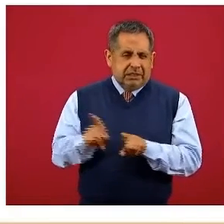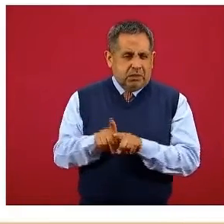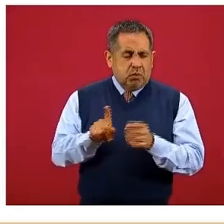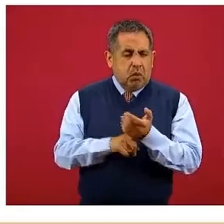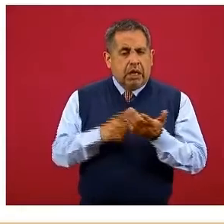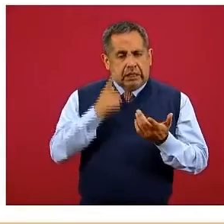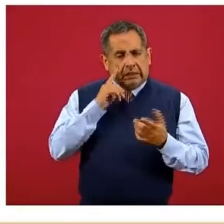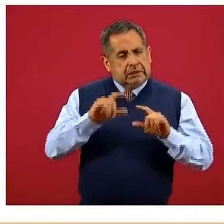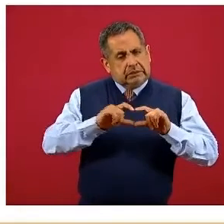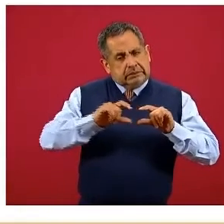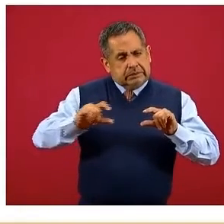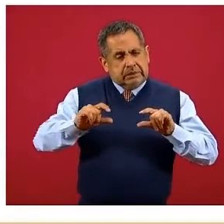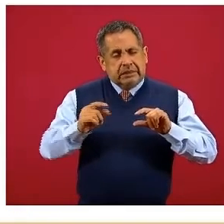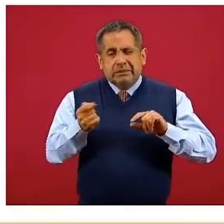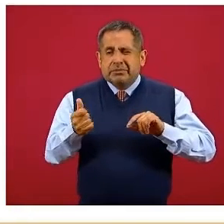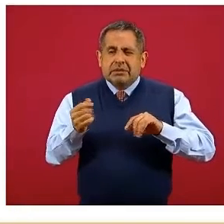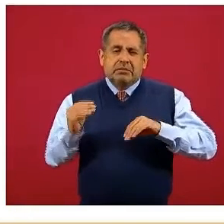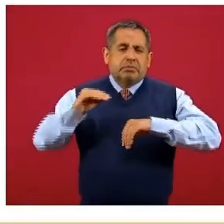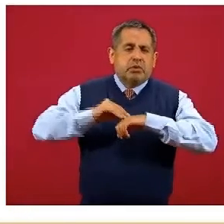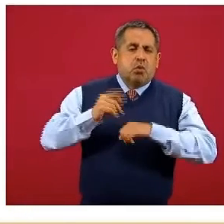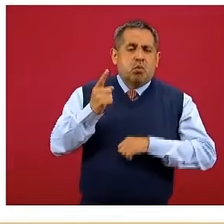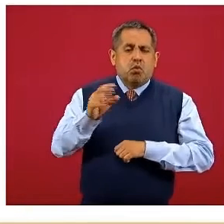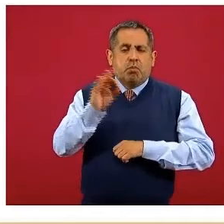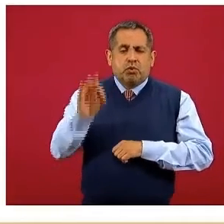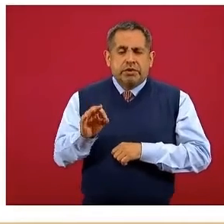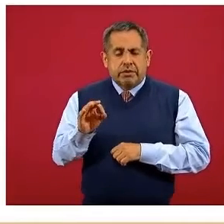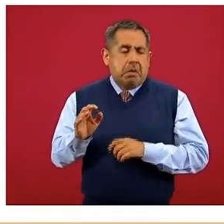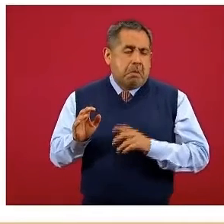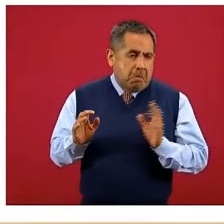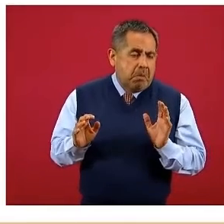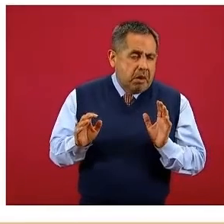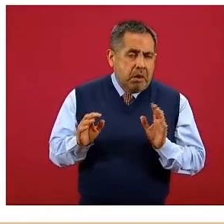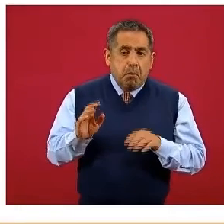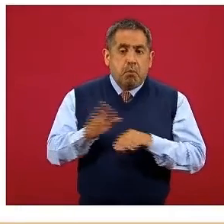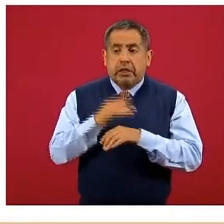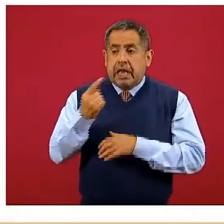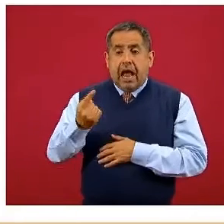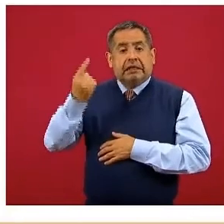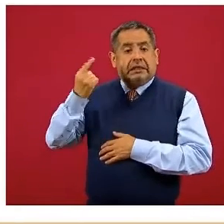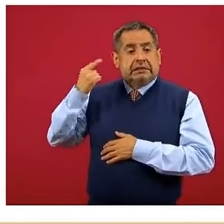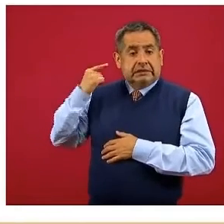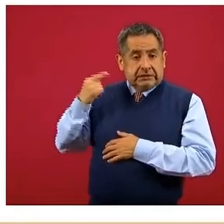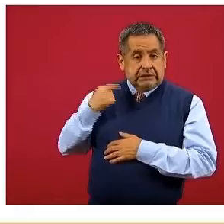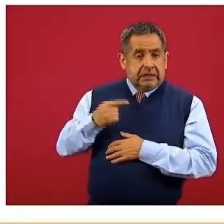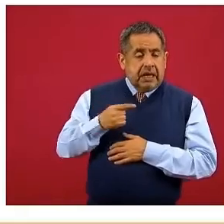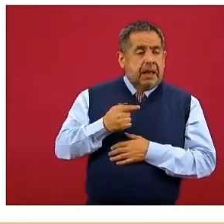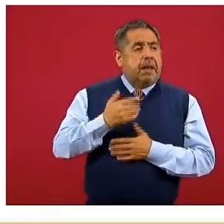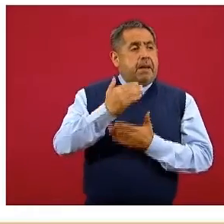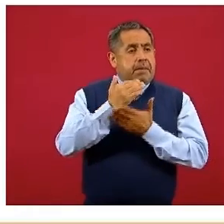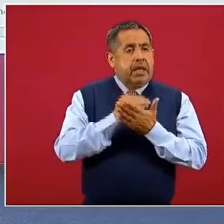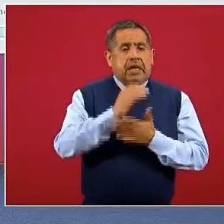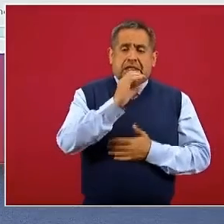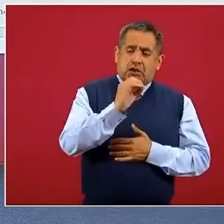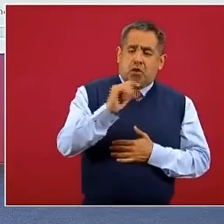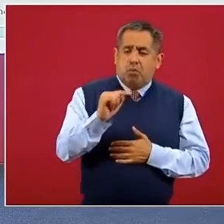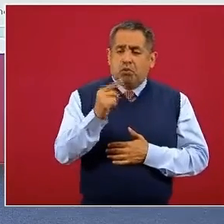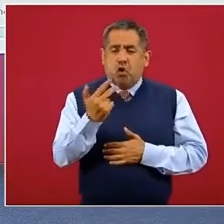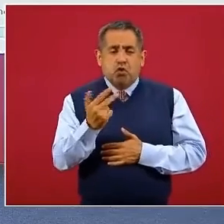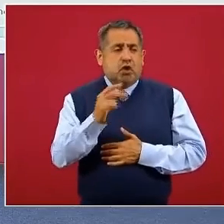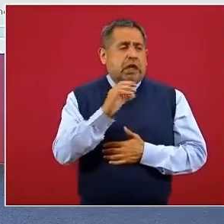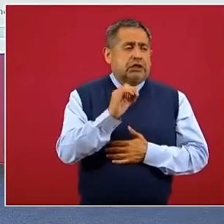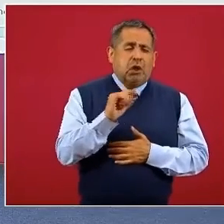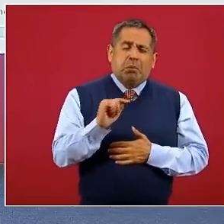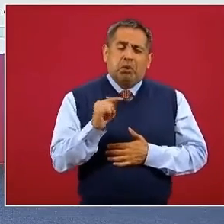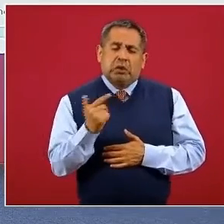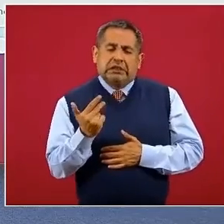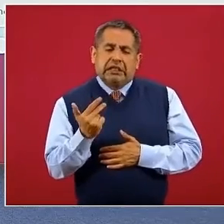que se había incrementado por encima del 1%, dado que en meses previos habíamos alcanzado el 0.8, el